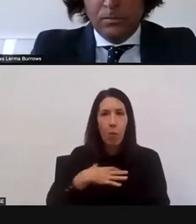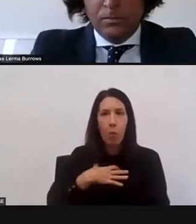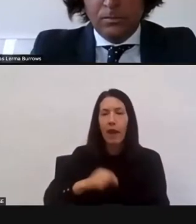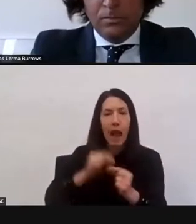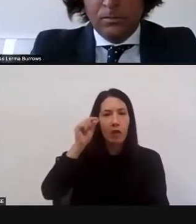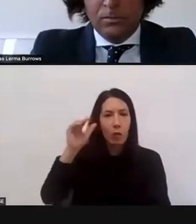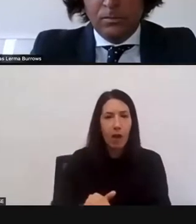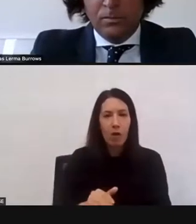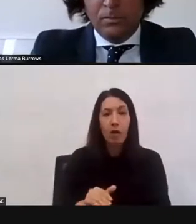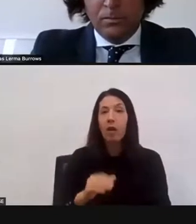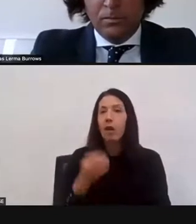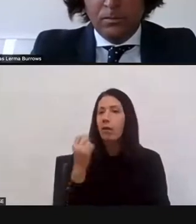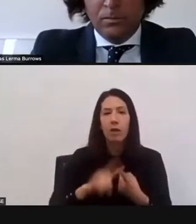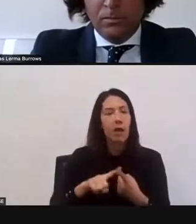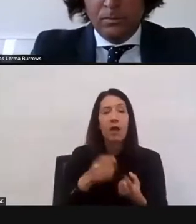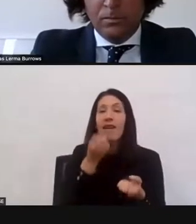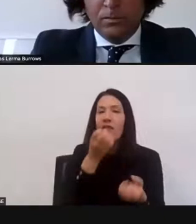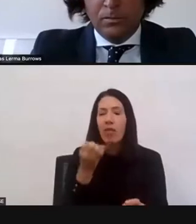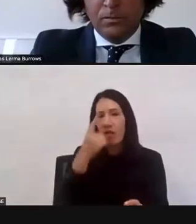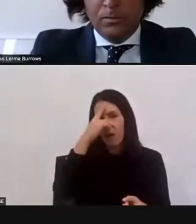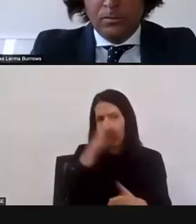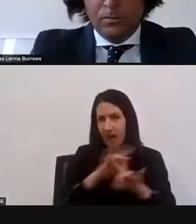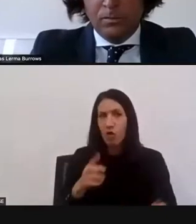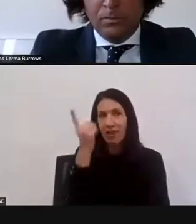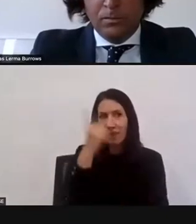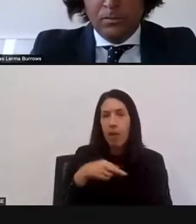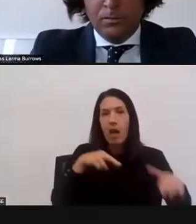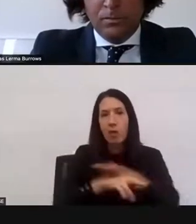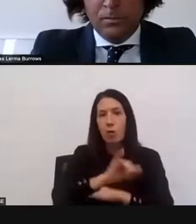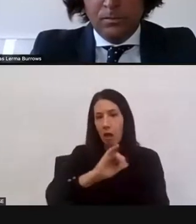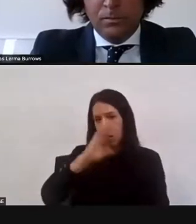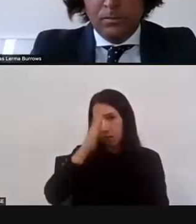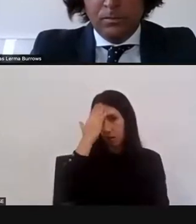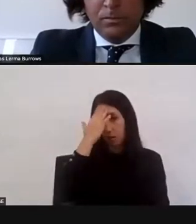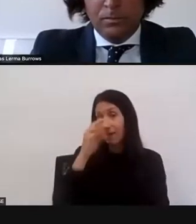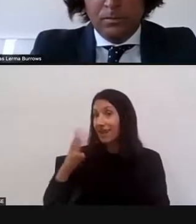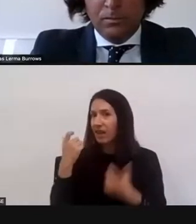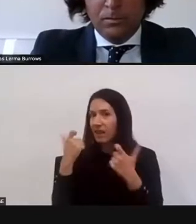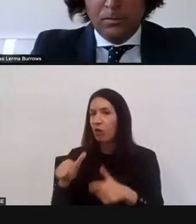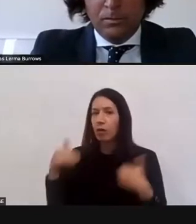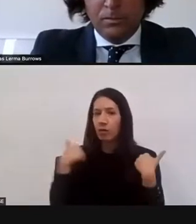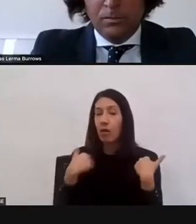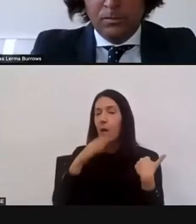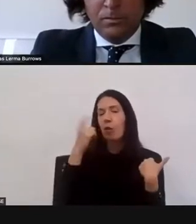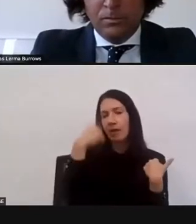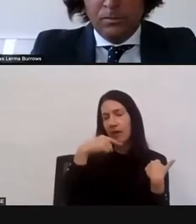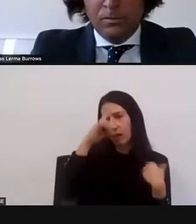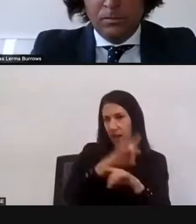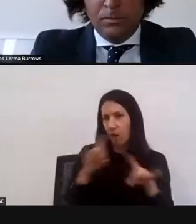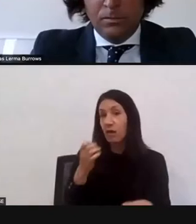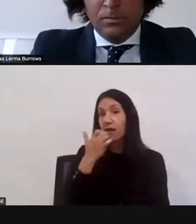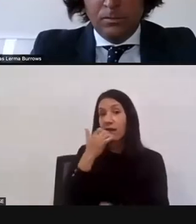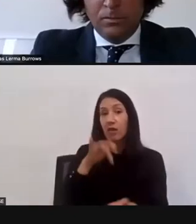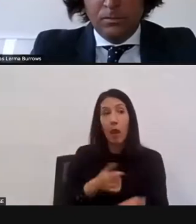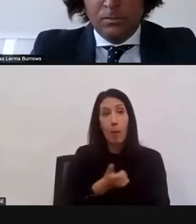la información, que sepan y tengan recursos, bien, principalmente del tercer sector, porque somos muy conscientes de que cuando la